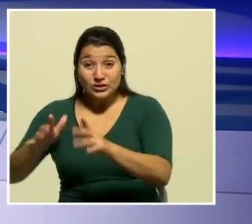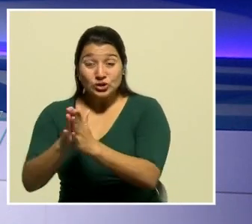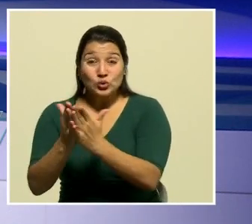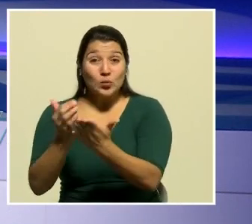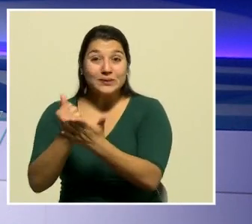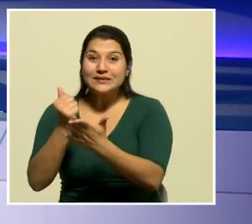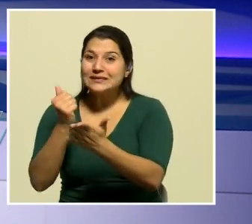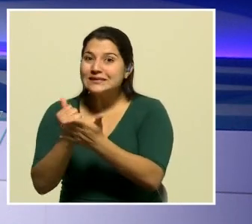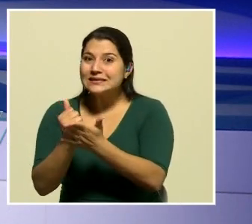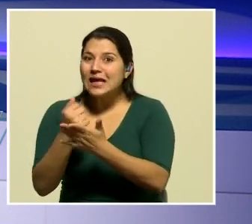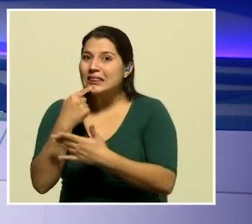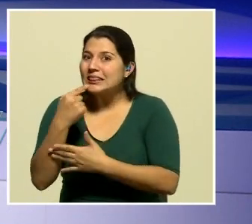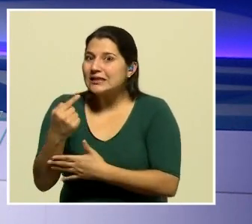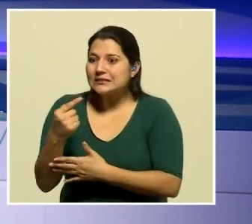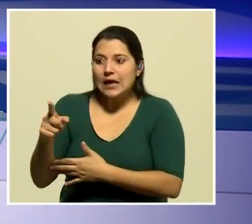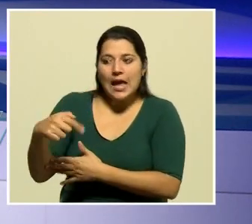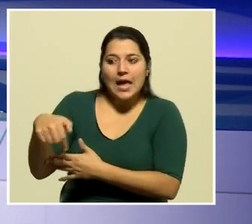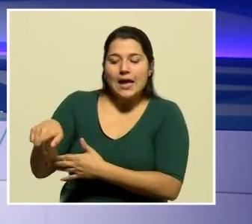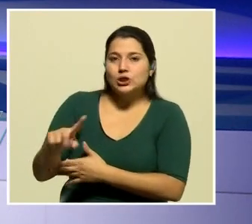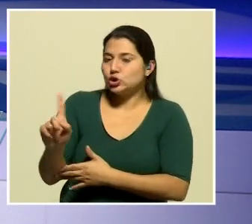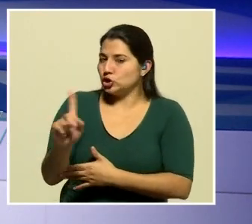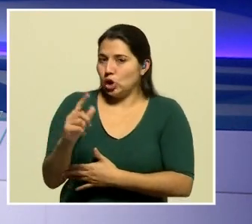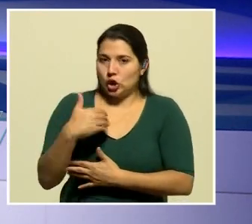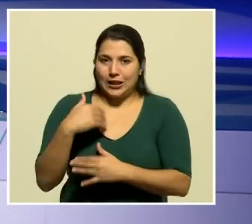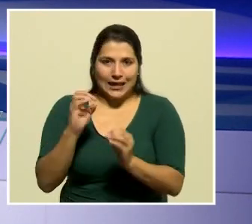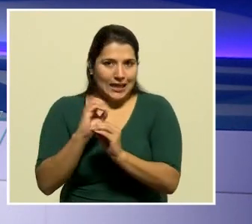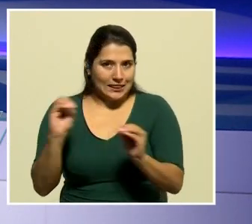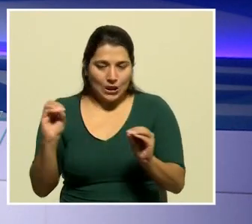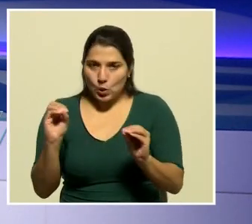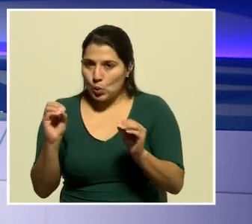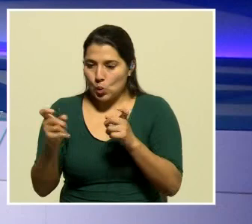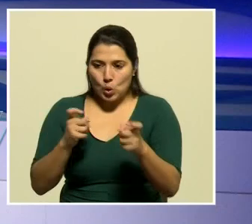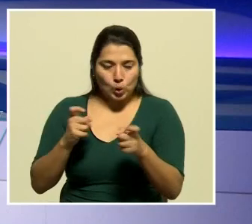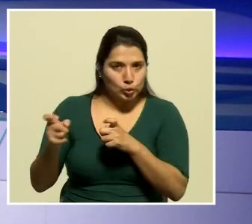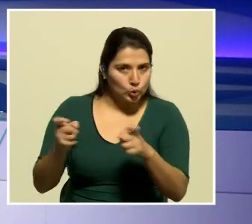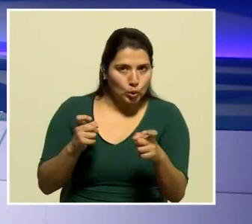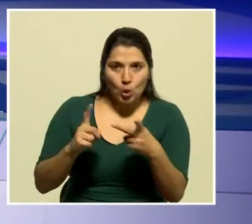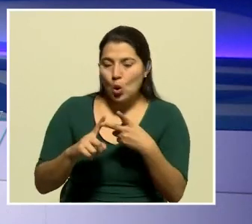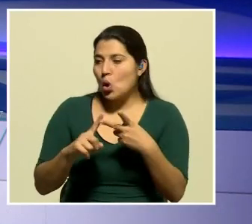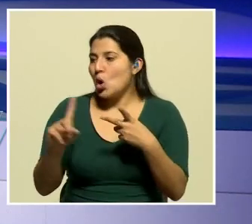tipo de control, es decir, que no ha venido nadie del Ministerio de Salud